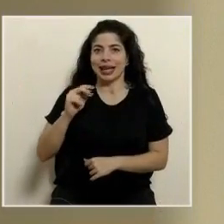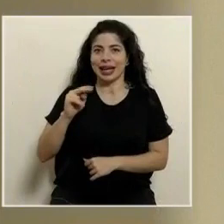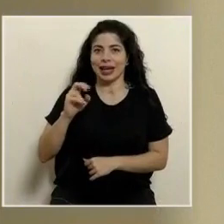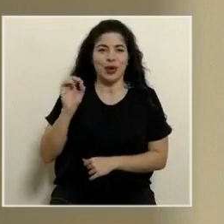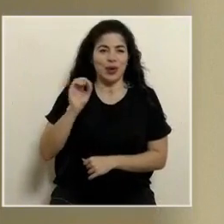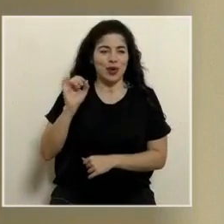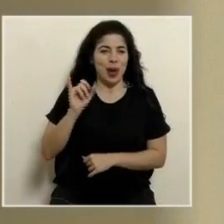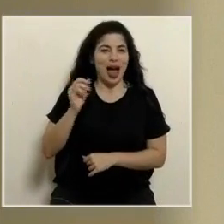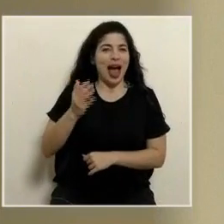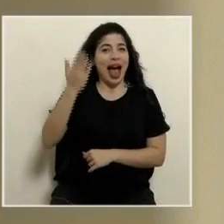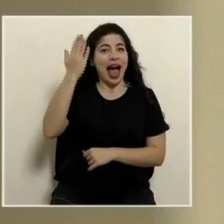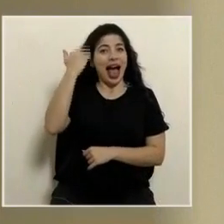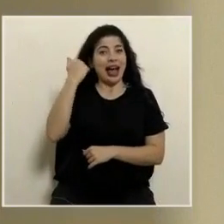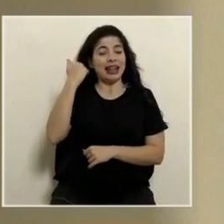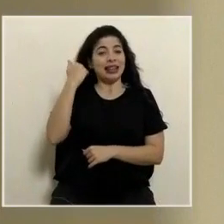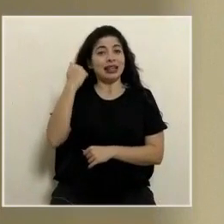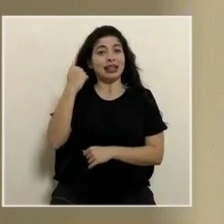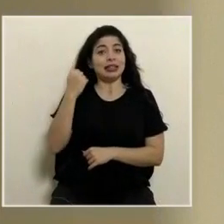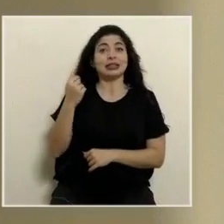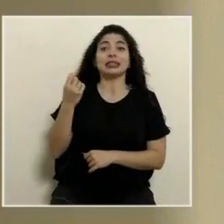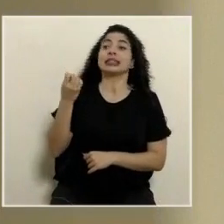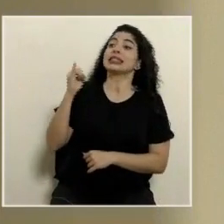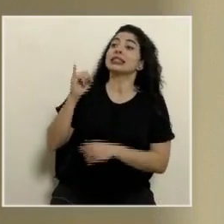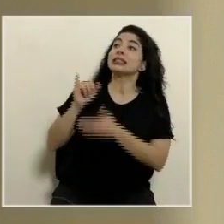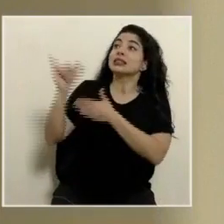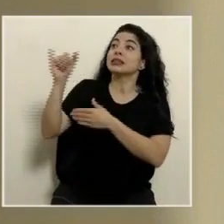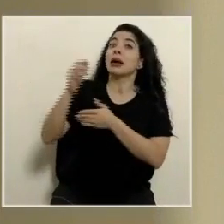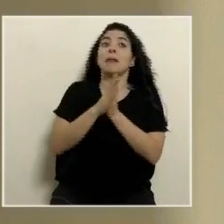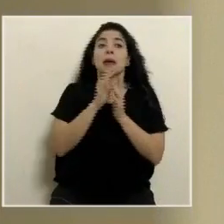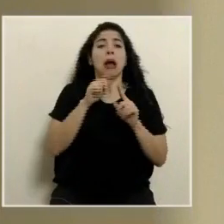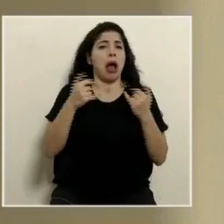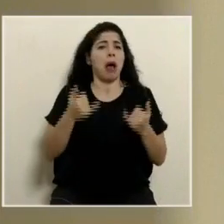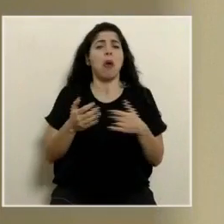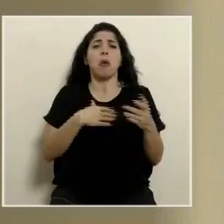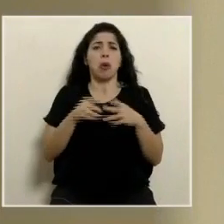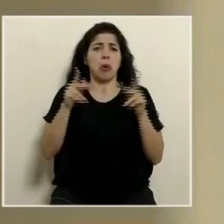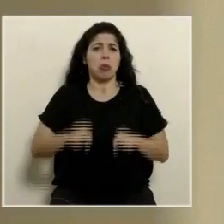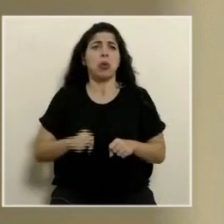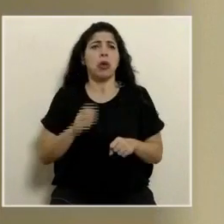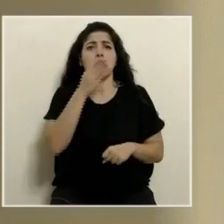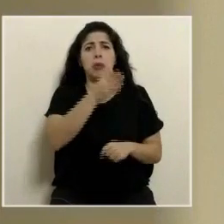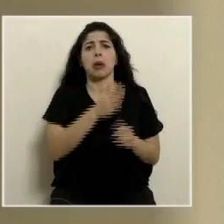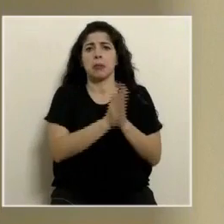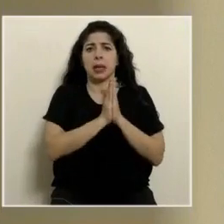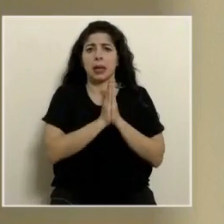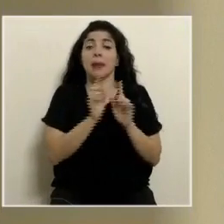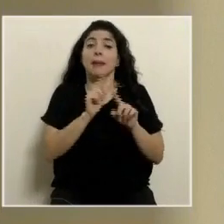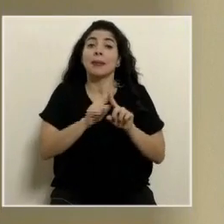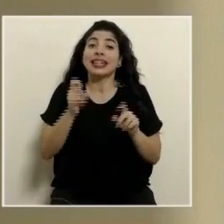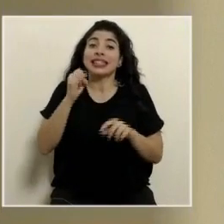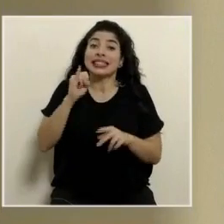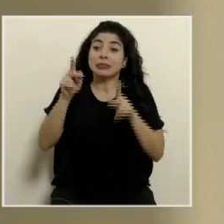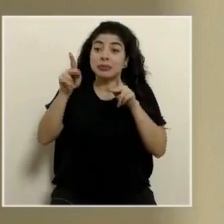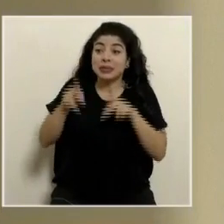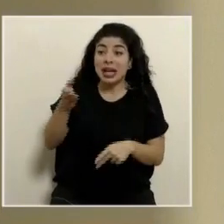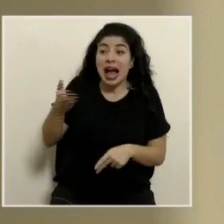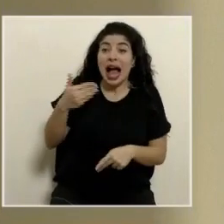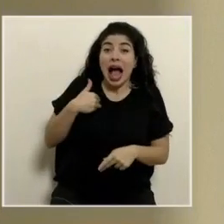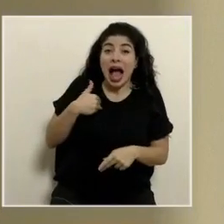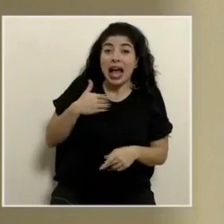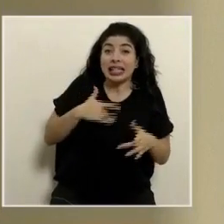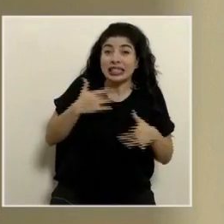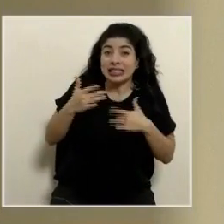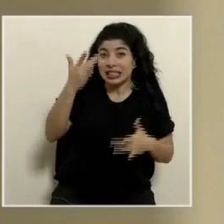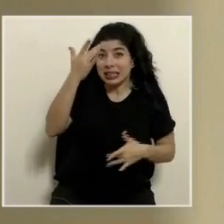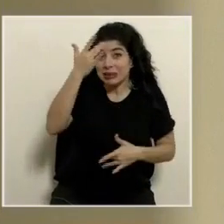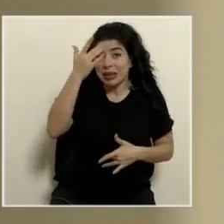ponía como requisito único a la salida del país, sino que lo puede hacer cualquiera, pero las personas que tienen síntomas sí tienen que realizarse